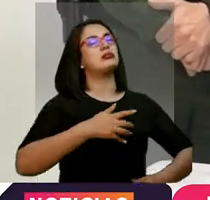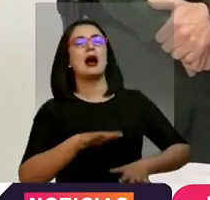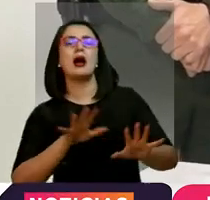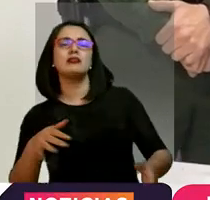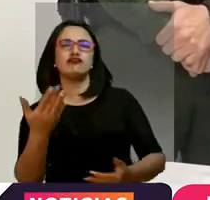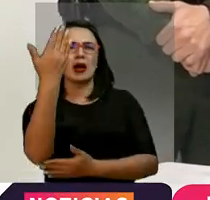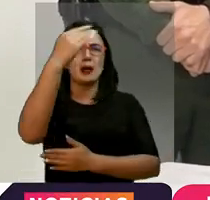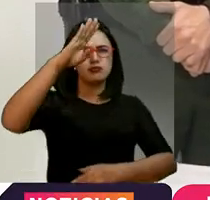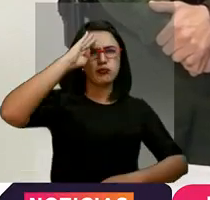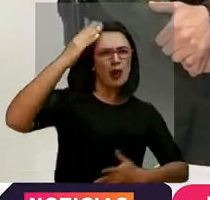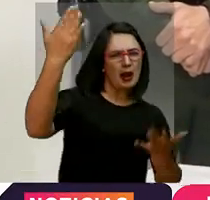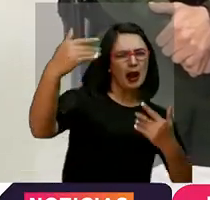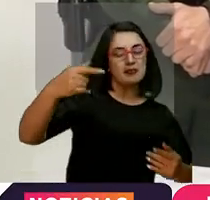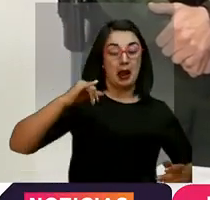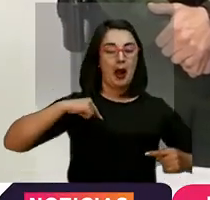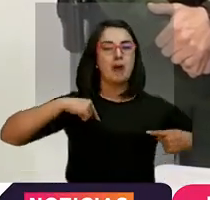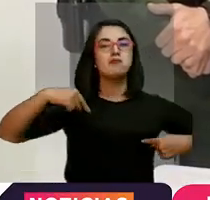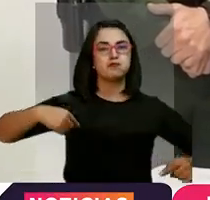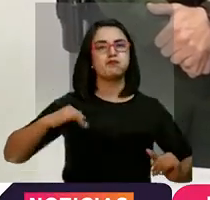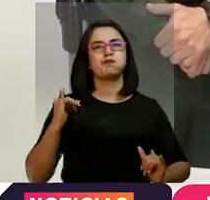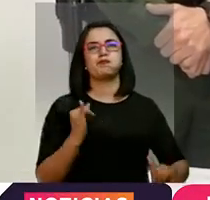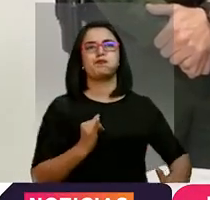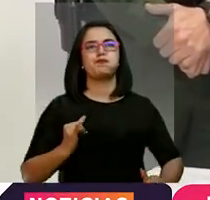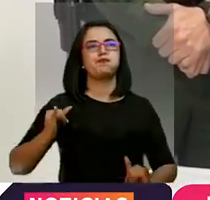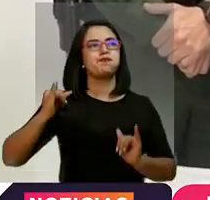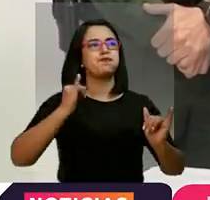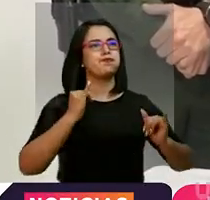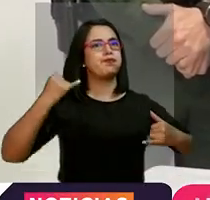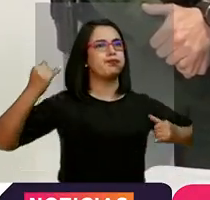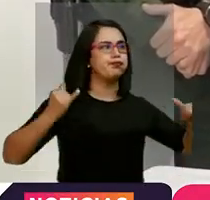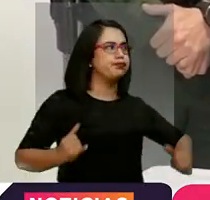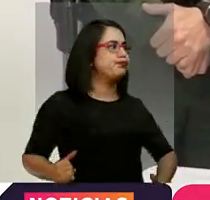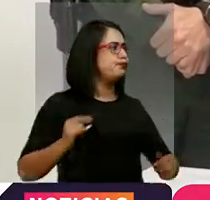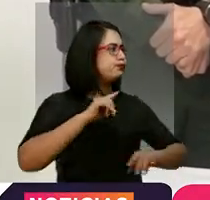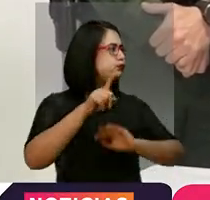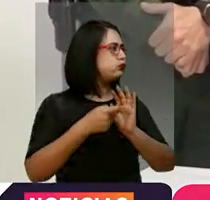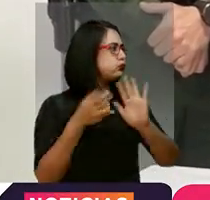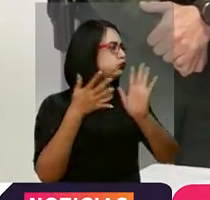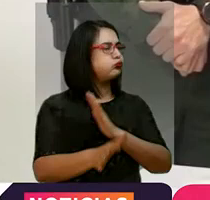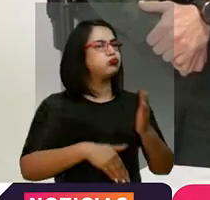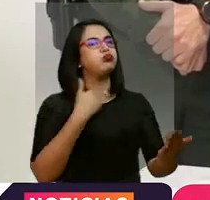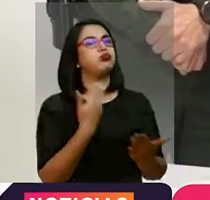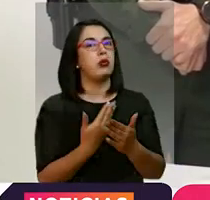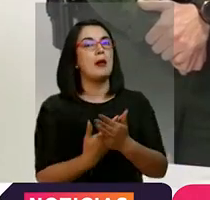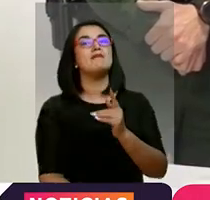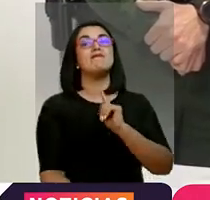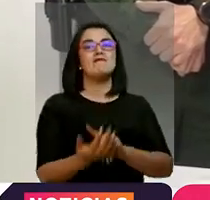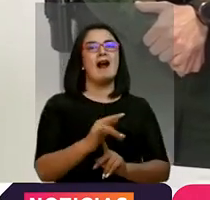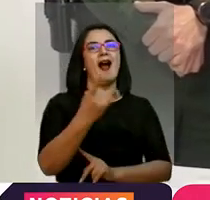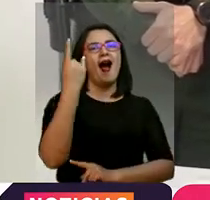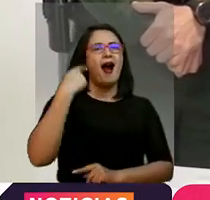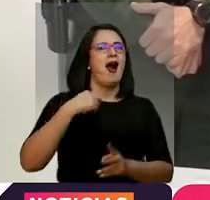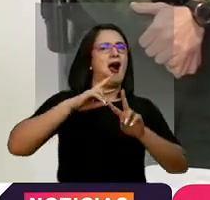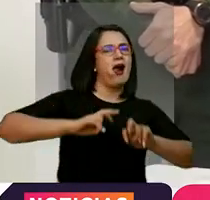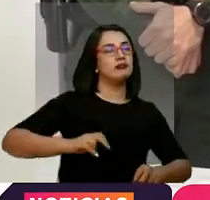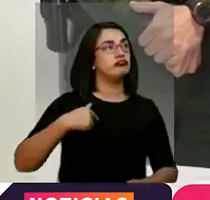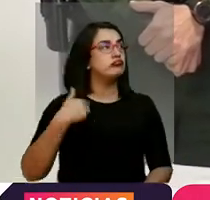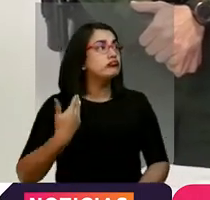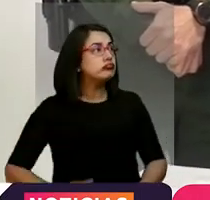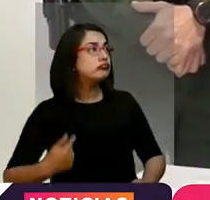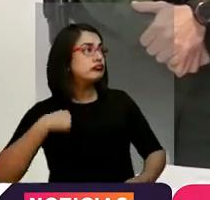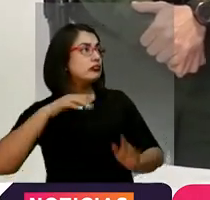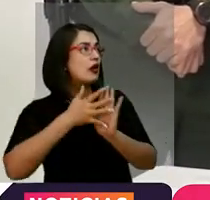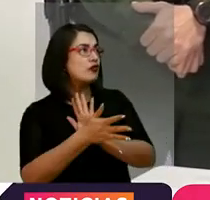que se realicen, que permitan dar ese material probatorio suficiente en caso de cualquier investigación por un operativo